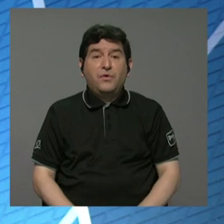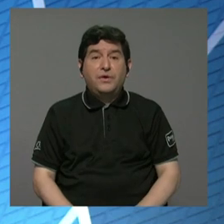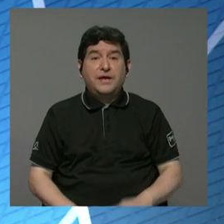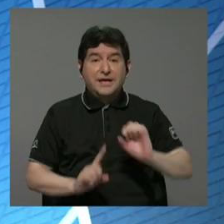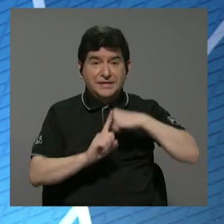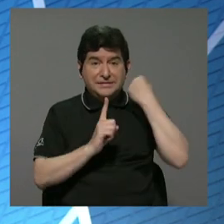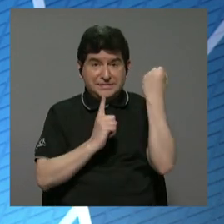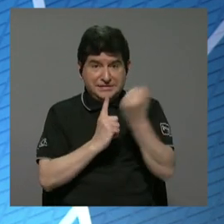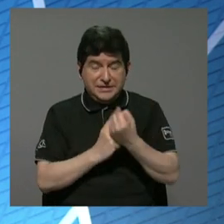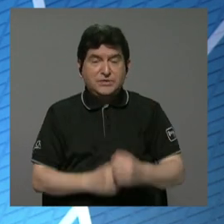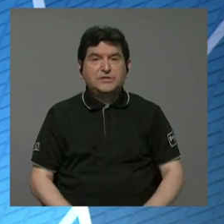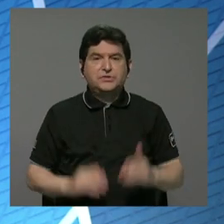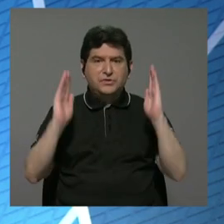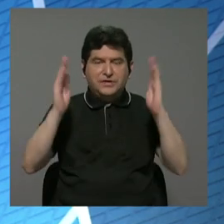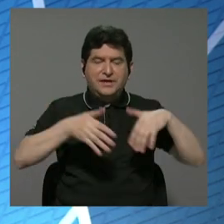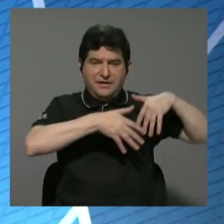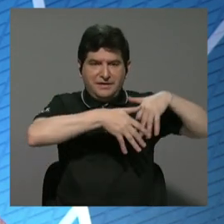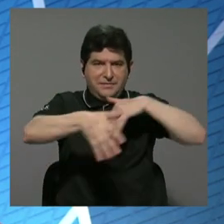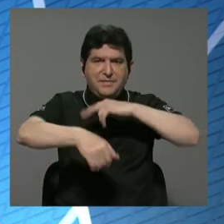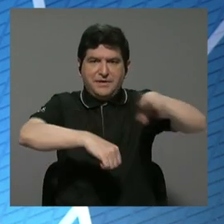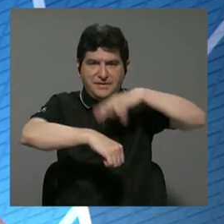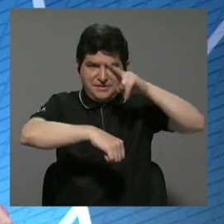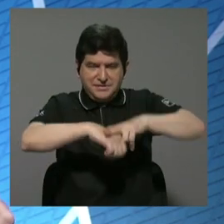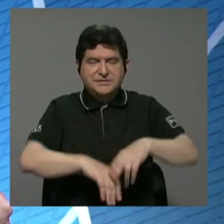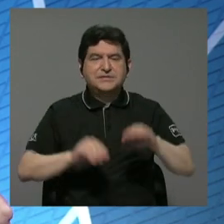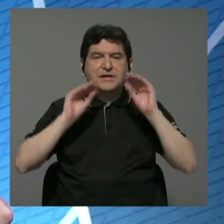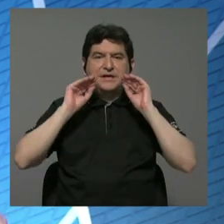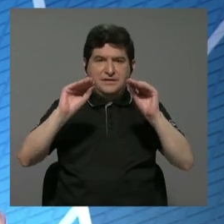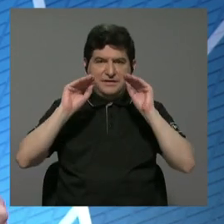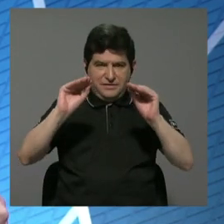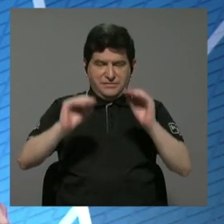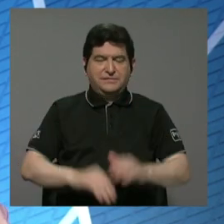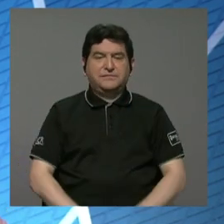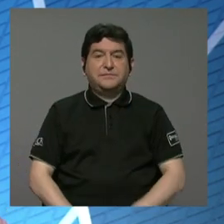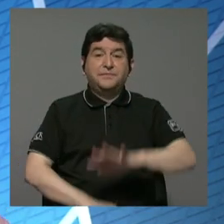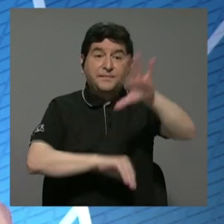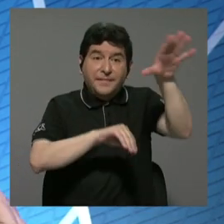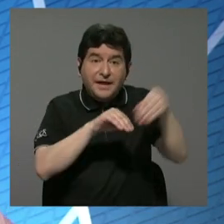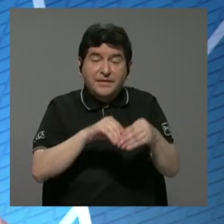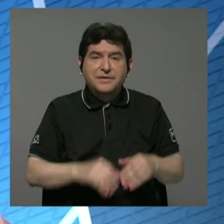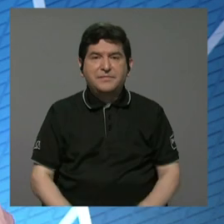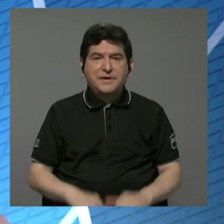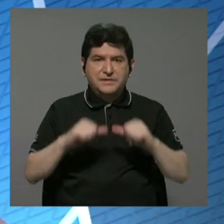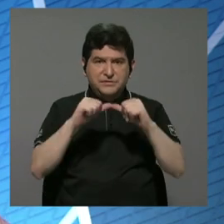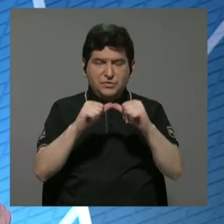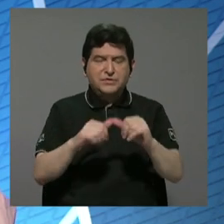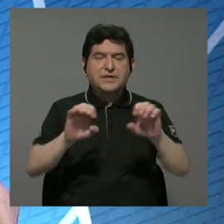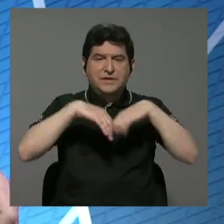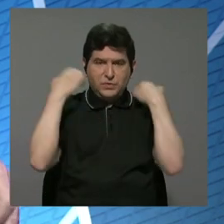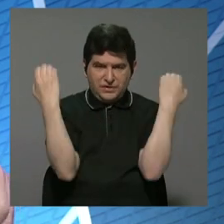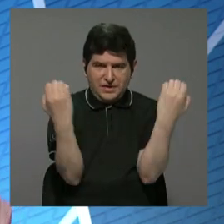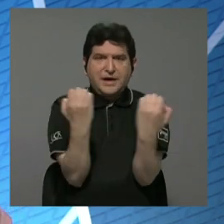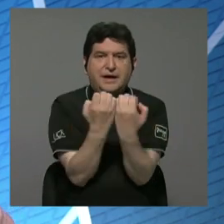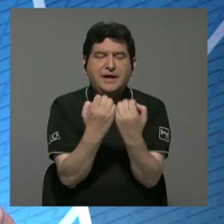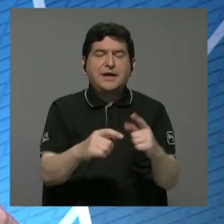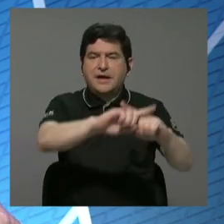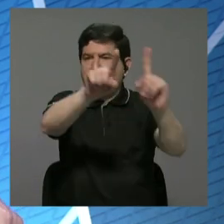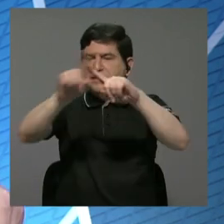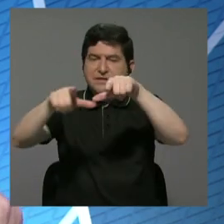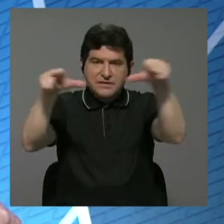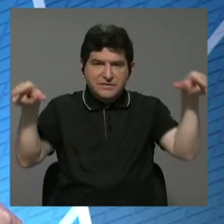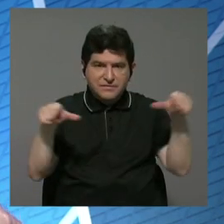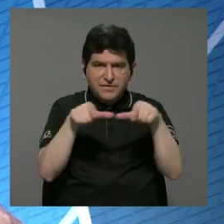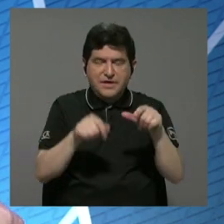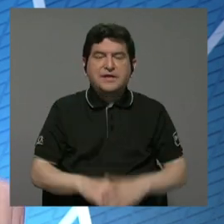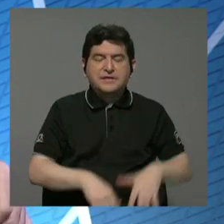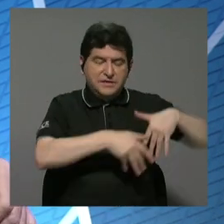que representa esta gran marcha nacional por la educación. Además, nos mantenemos con nuestros equipos en diferentes puntos